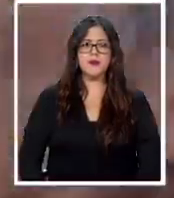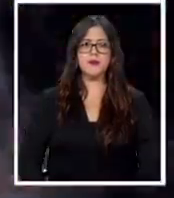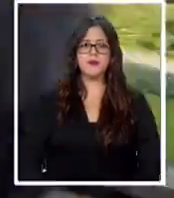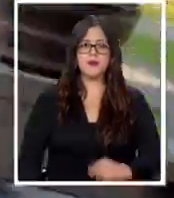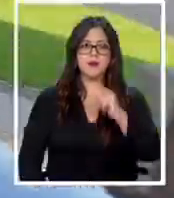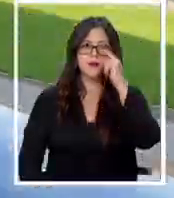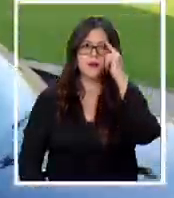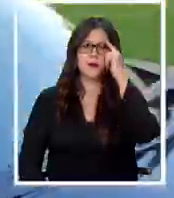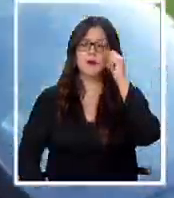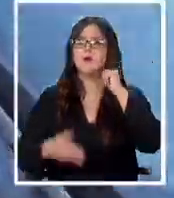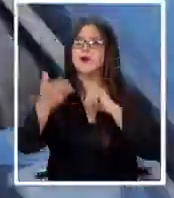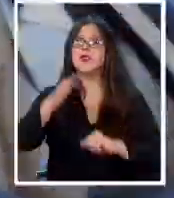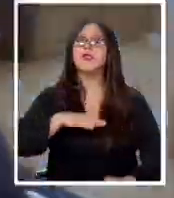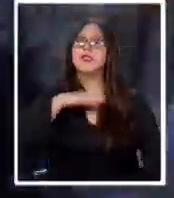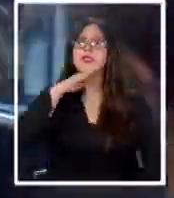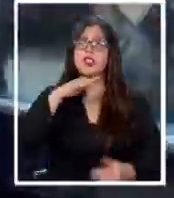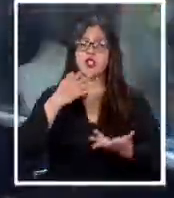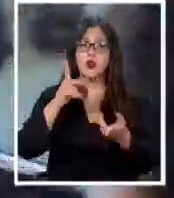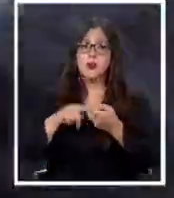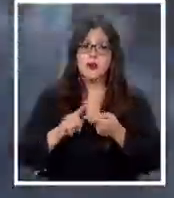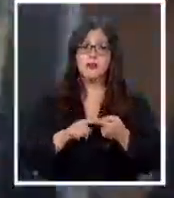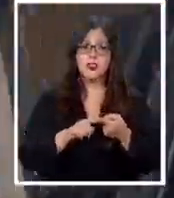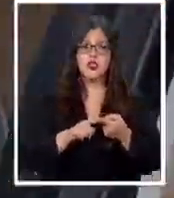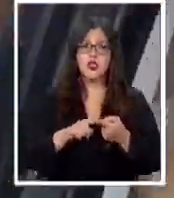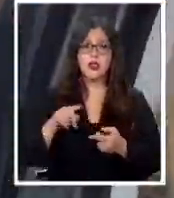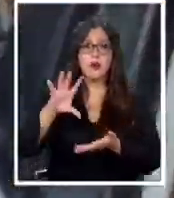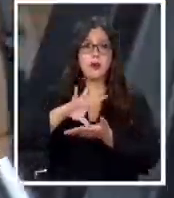usted satisfecho con la participación